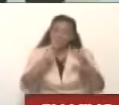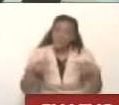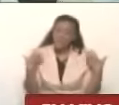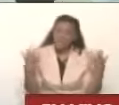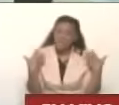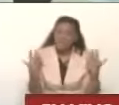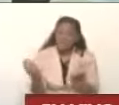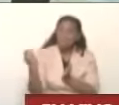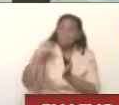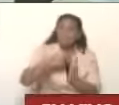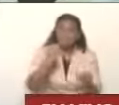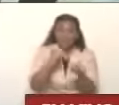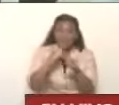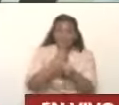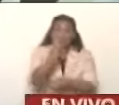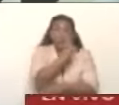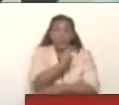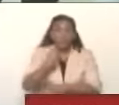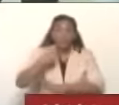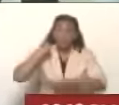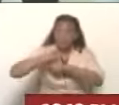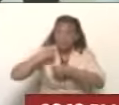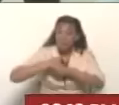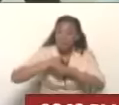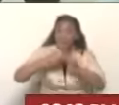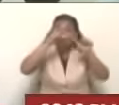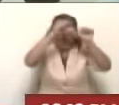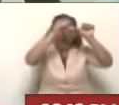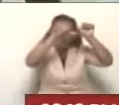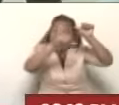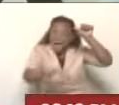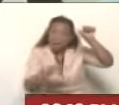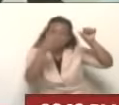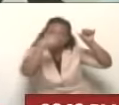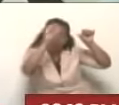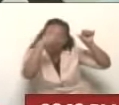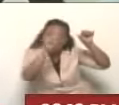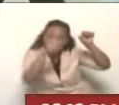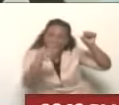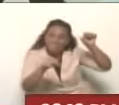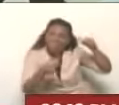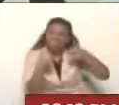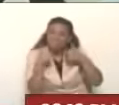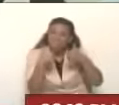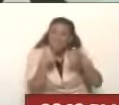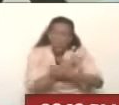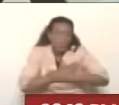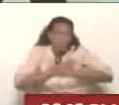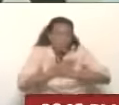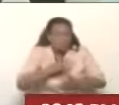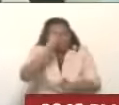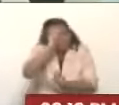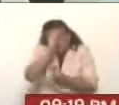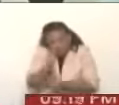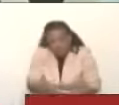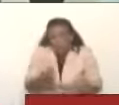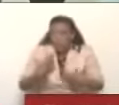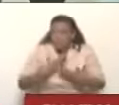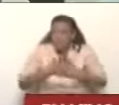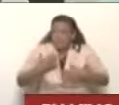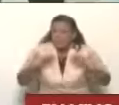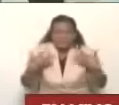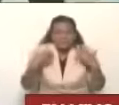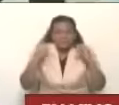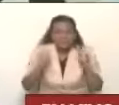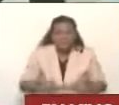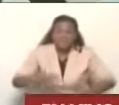cumplir una tareita más del listado de tareas que tenemos por hacer, pero que lo hacemos con amor, con cariño, con dedicación, con mucha entrega